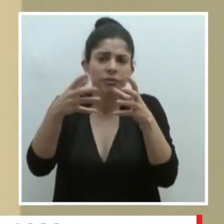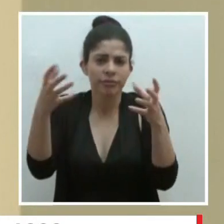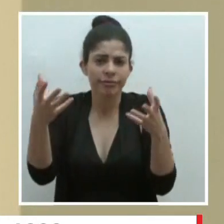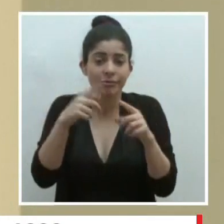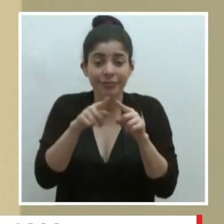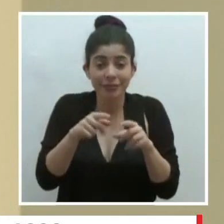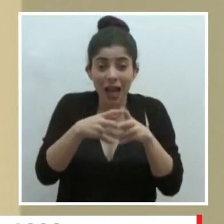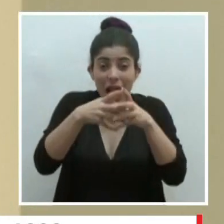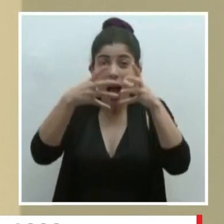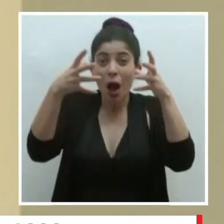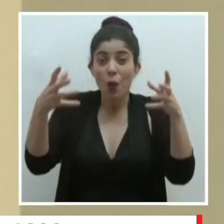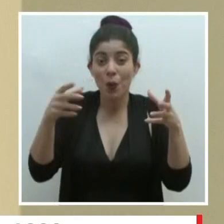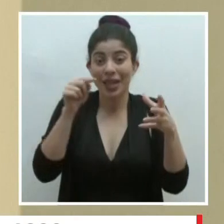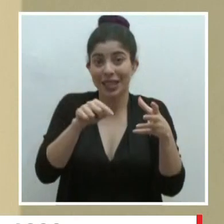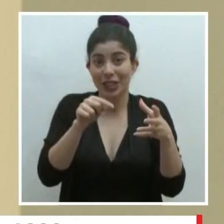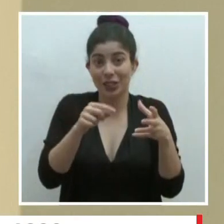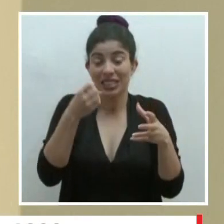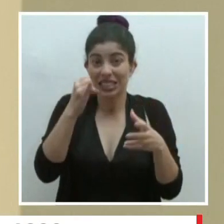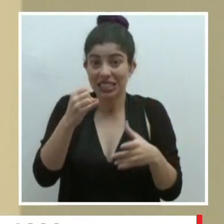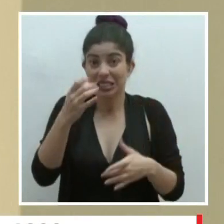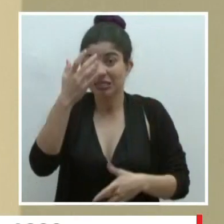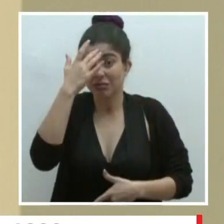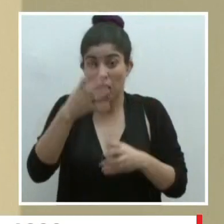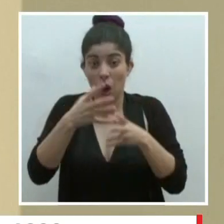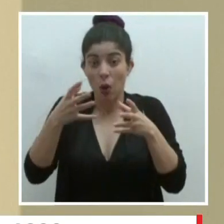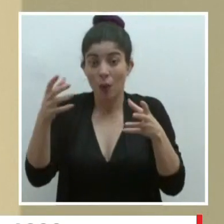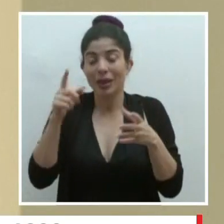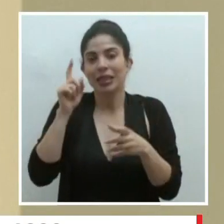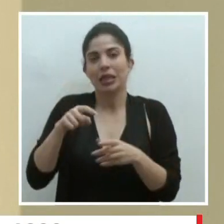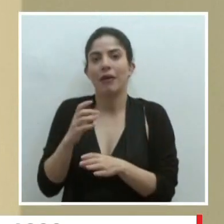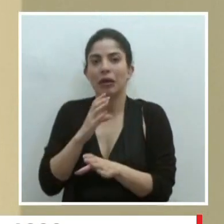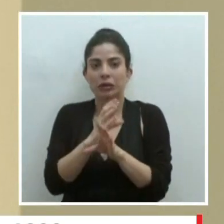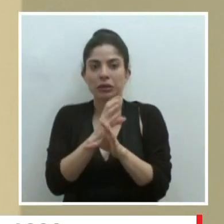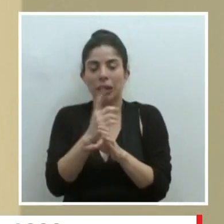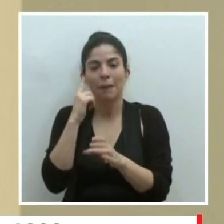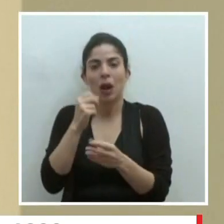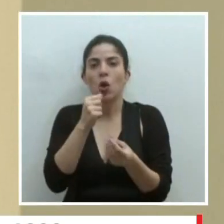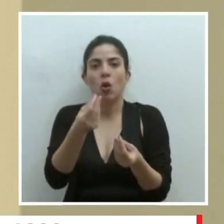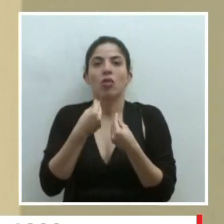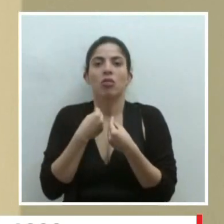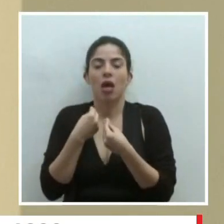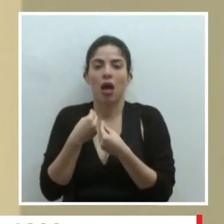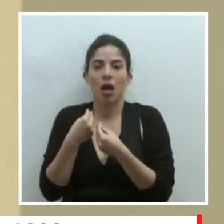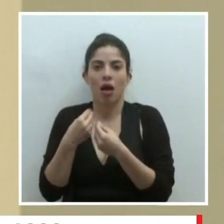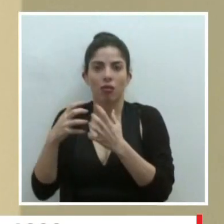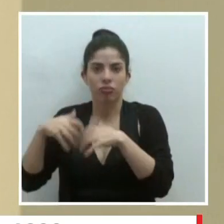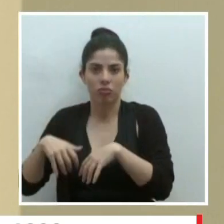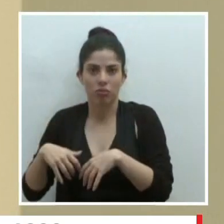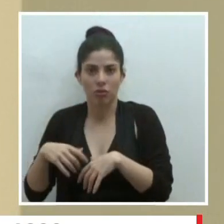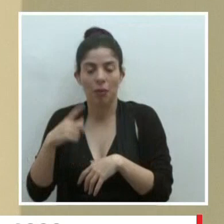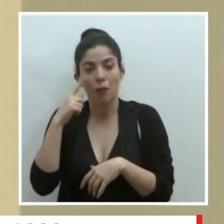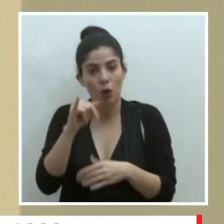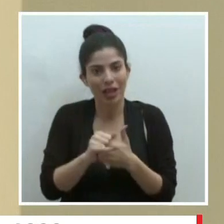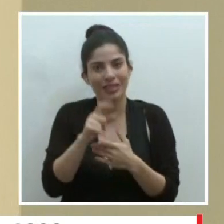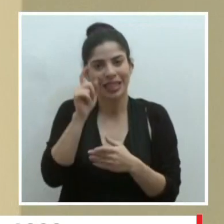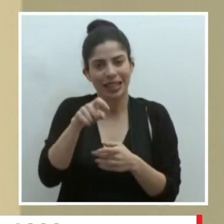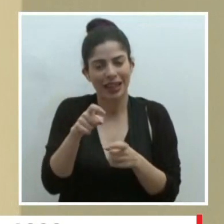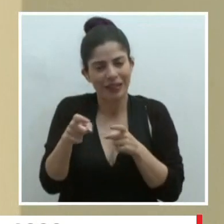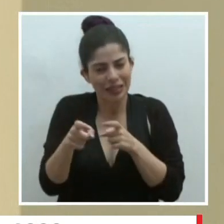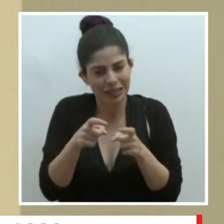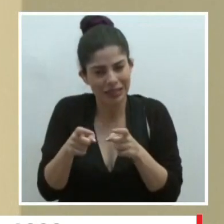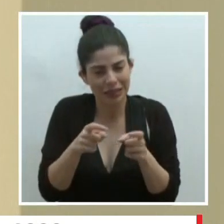esos aumentos pues no pueden llevar a ese asunto crítico y ahí es donde podemos eventualmente tomar unas medidas amplificadas. Y con respecto a que